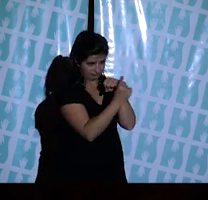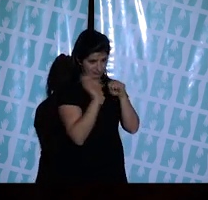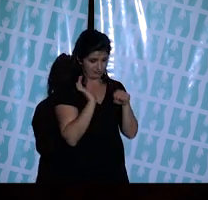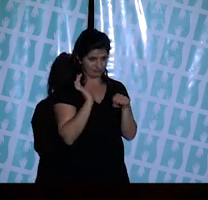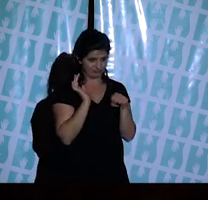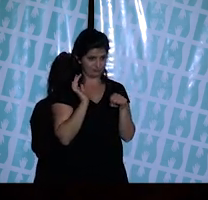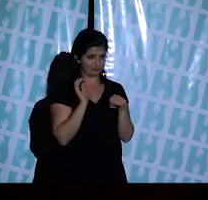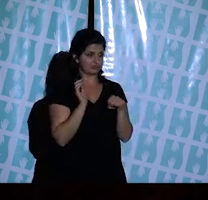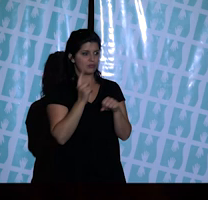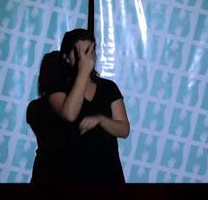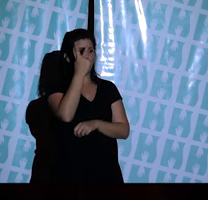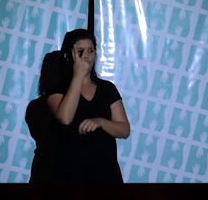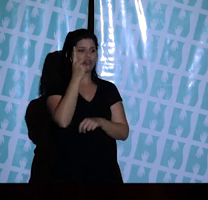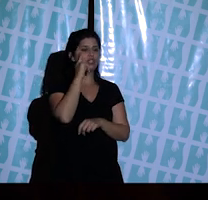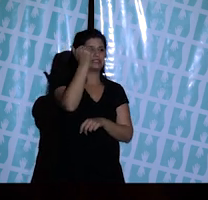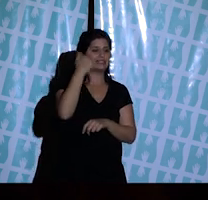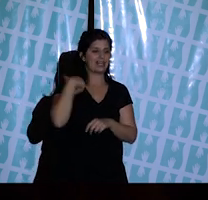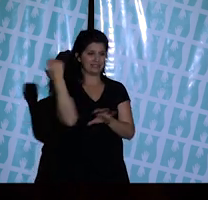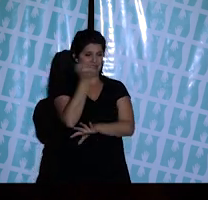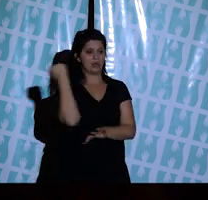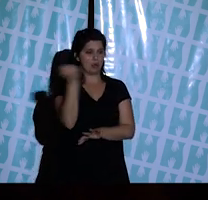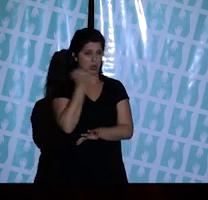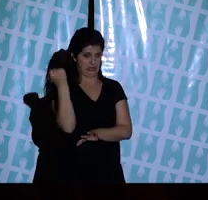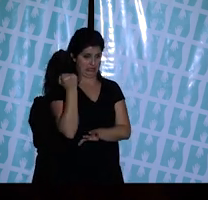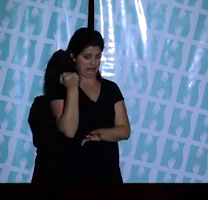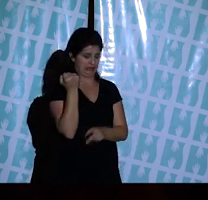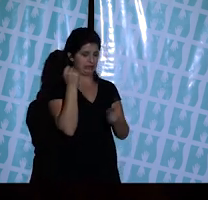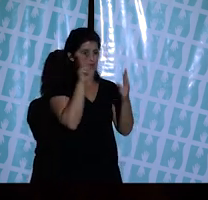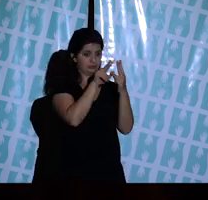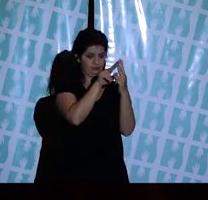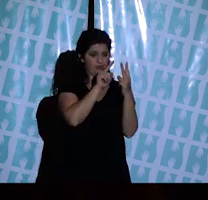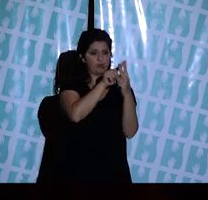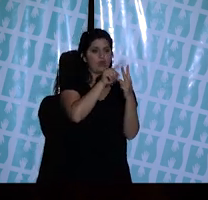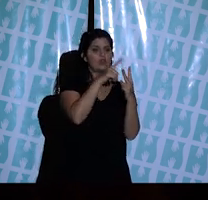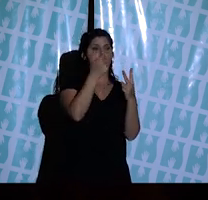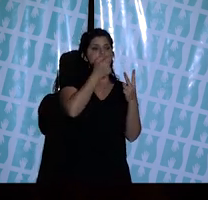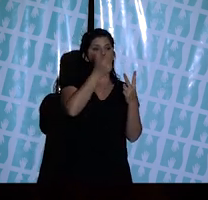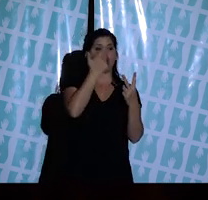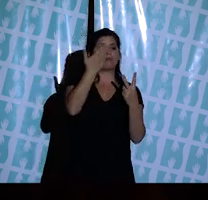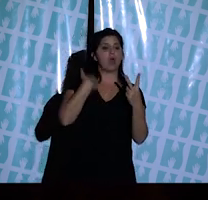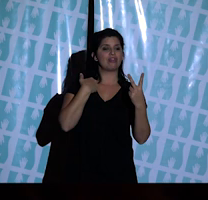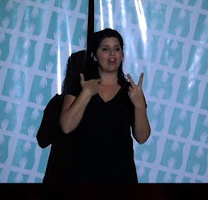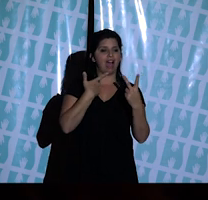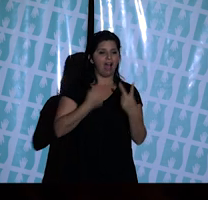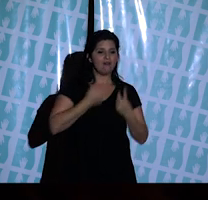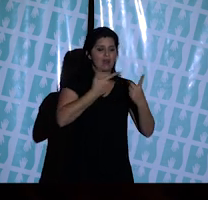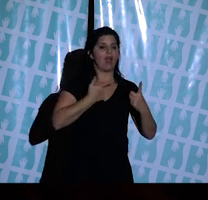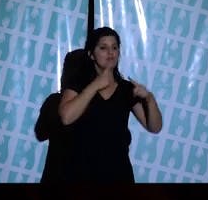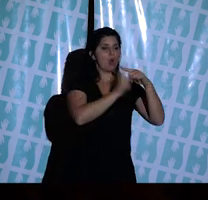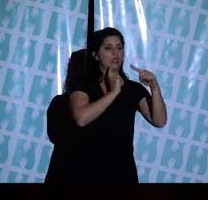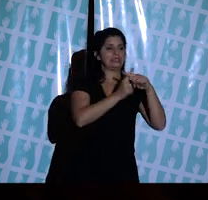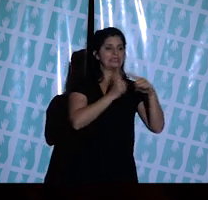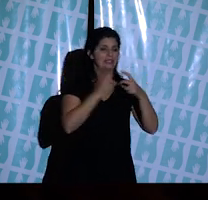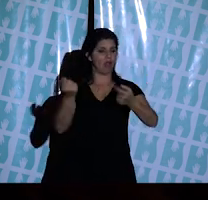ideas claves para esto, ¿no? Las drogas pueden tener un efecto de reforzador positivo, que es lo que nos da placer,